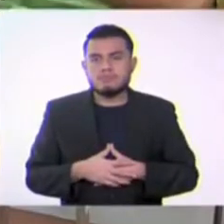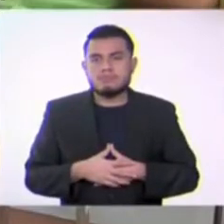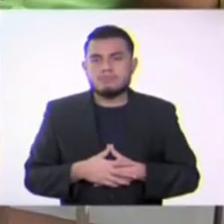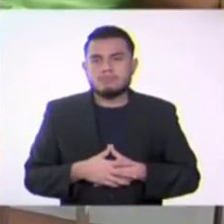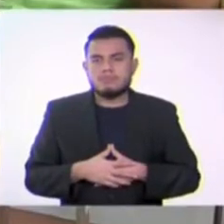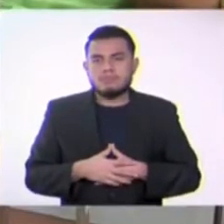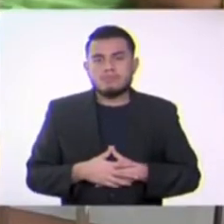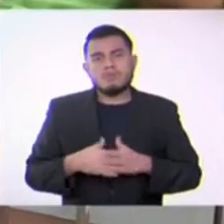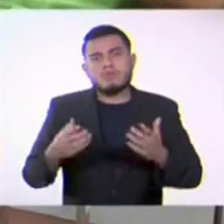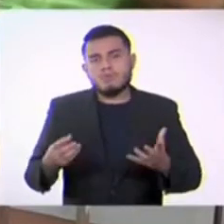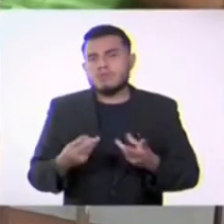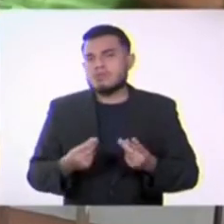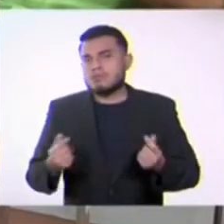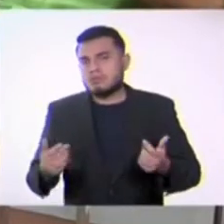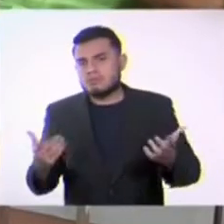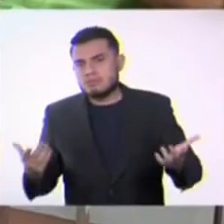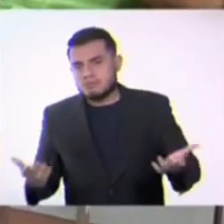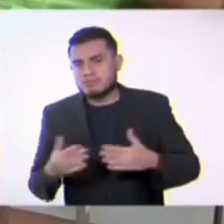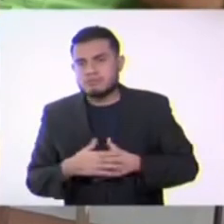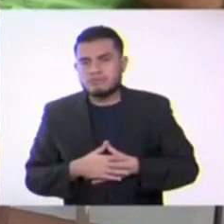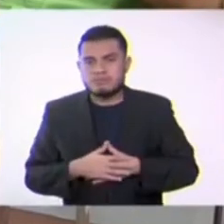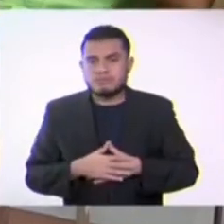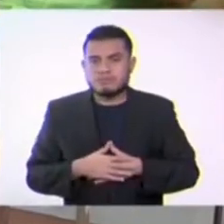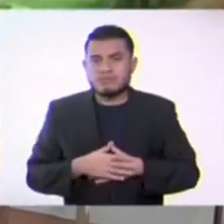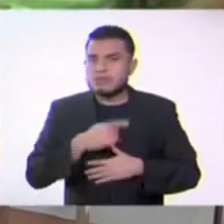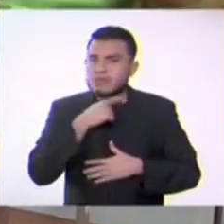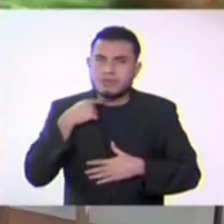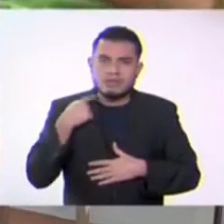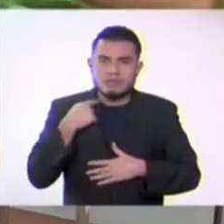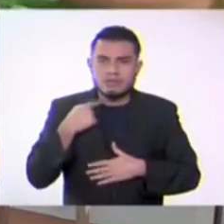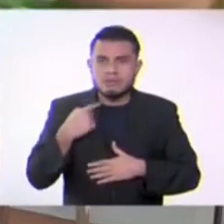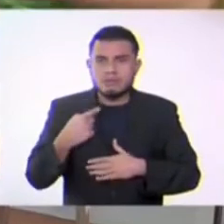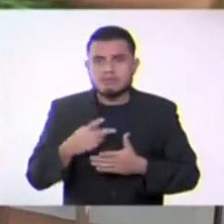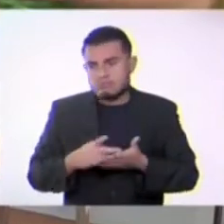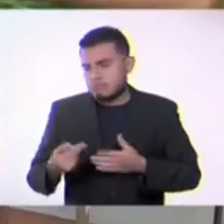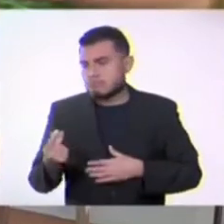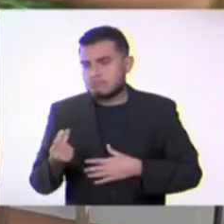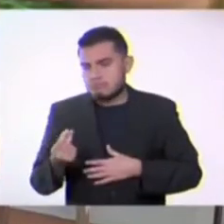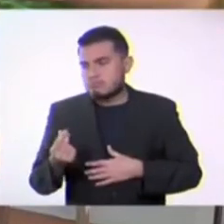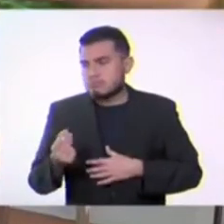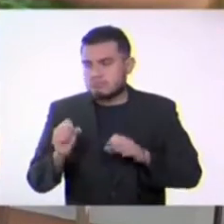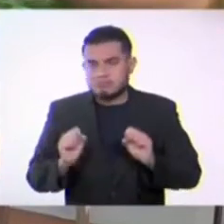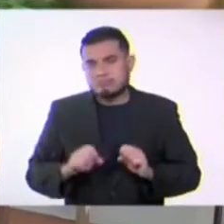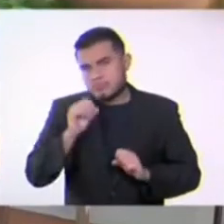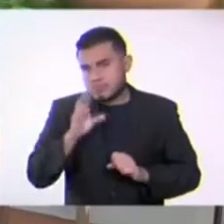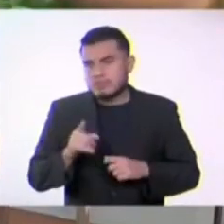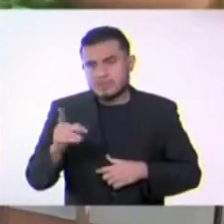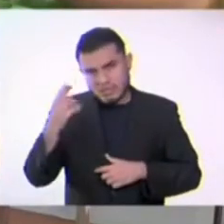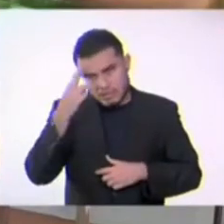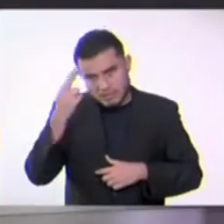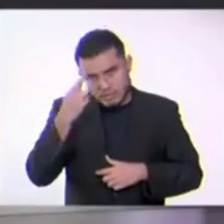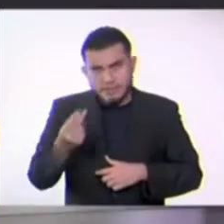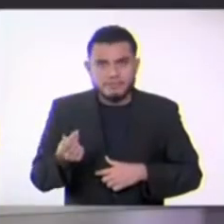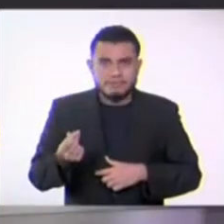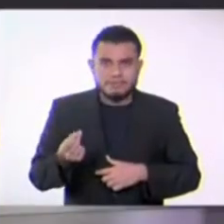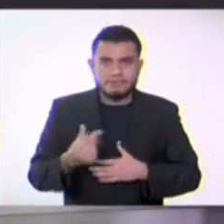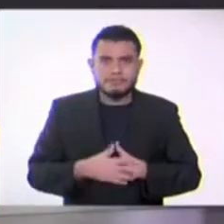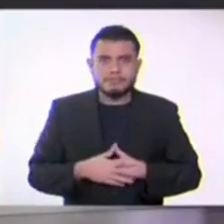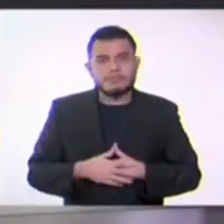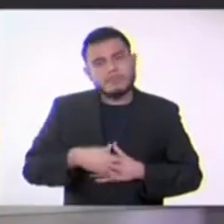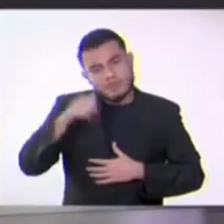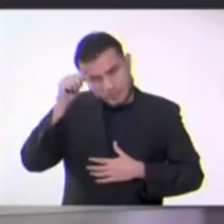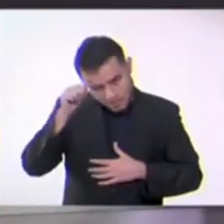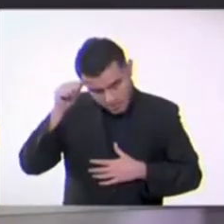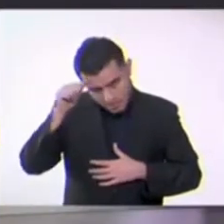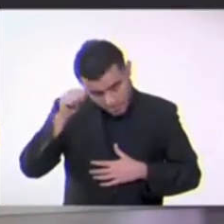una desaparición por razones puramente económicas, vamos a decir. Es de analizar